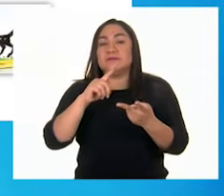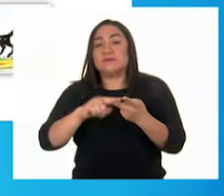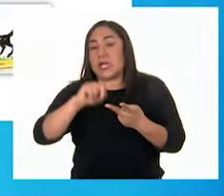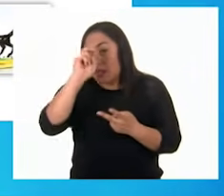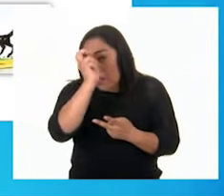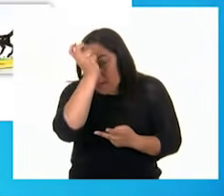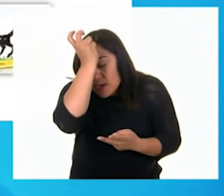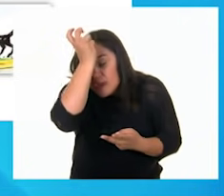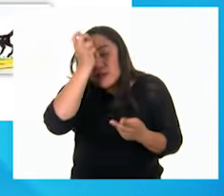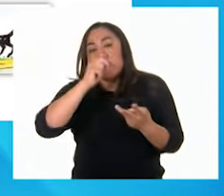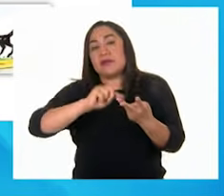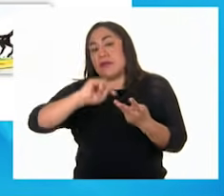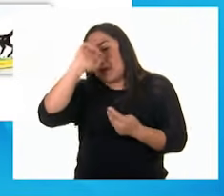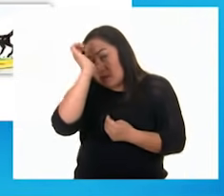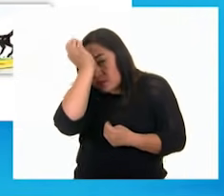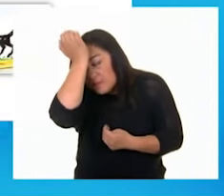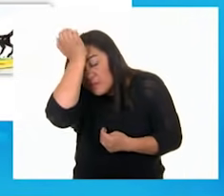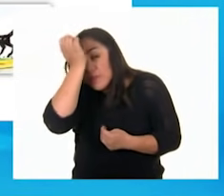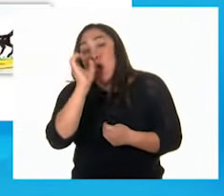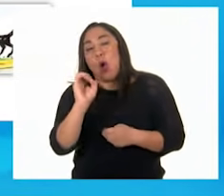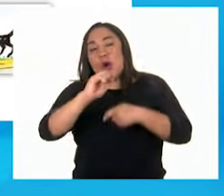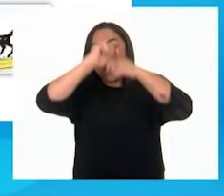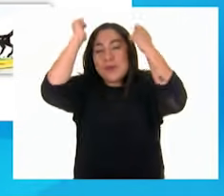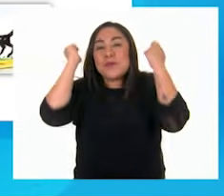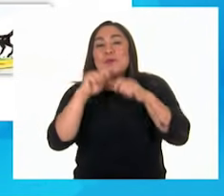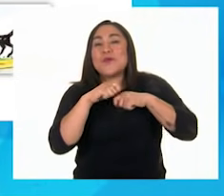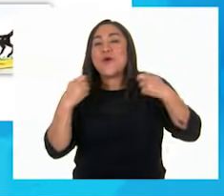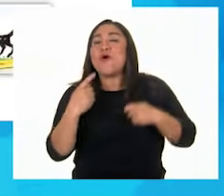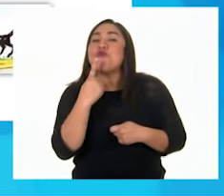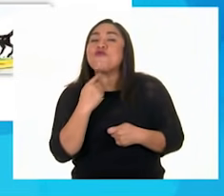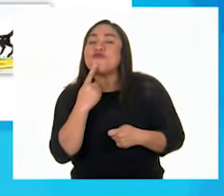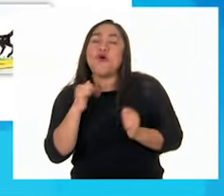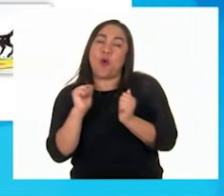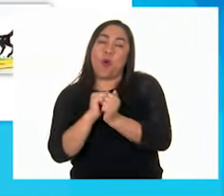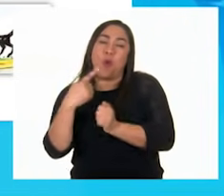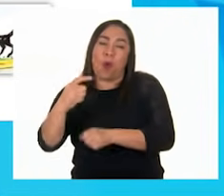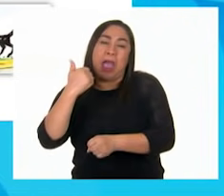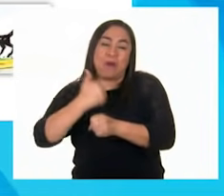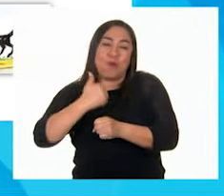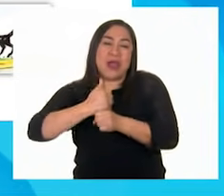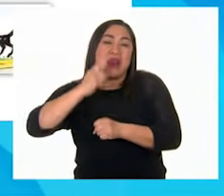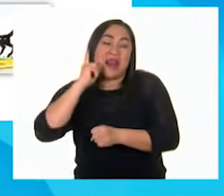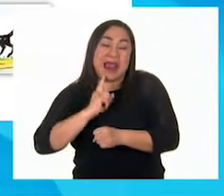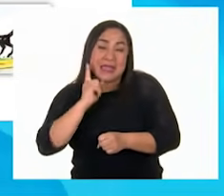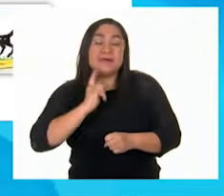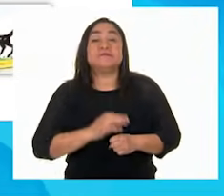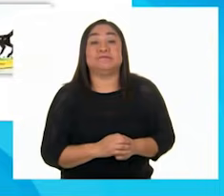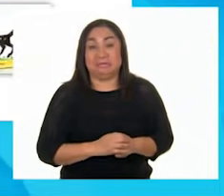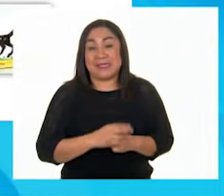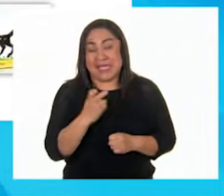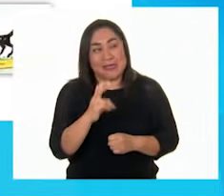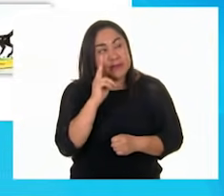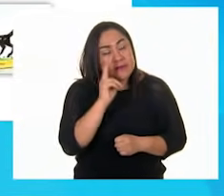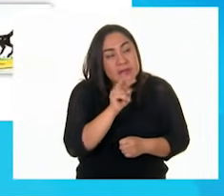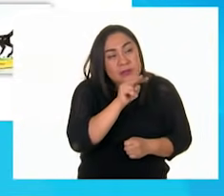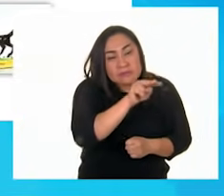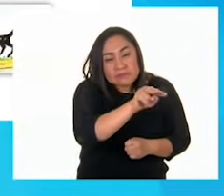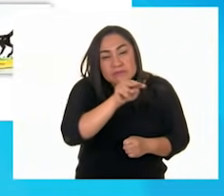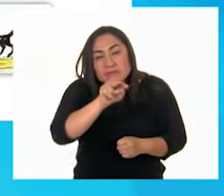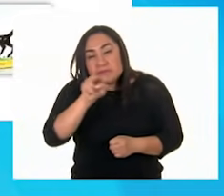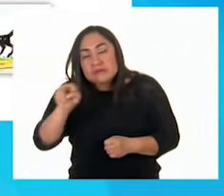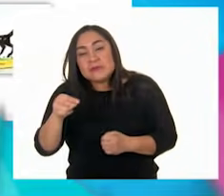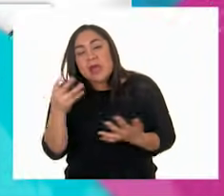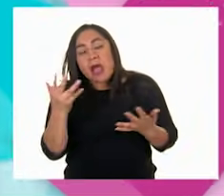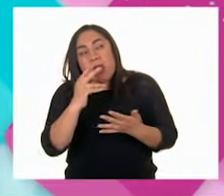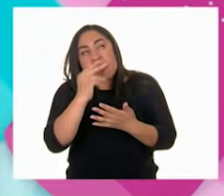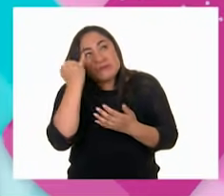las ovejas o a Caperucita Roja y a su abuela. Y por eso hacen diferentes